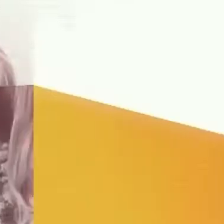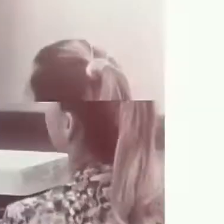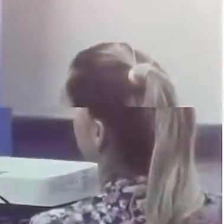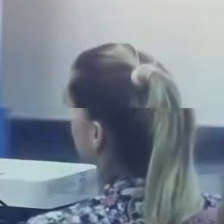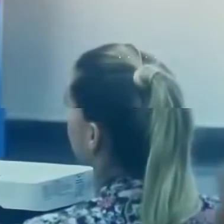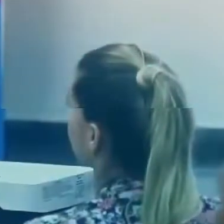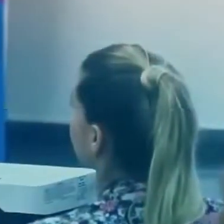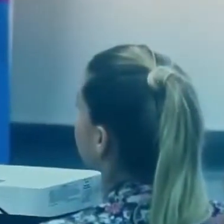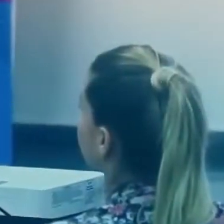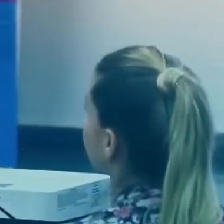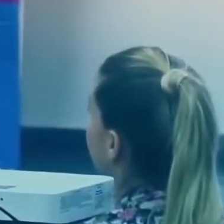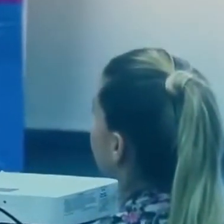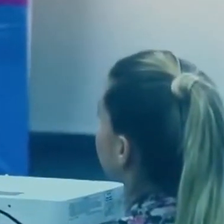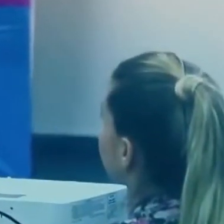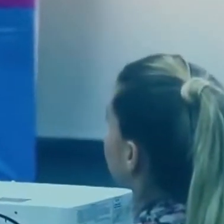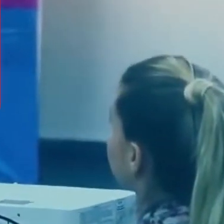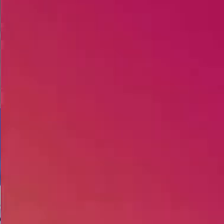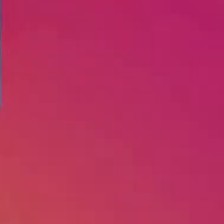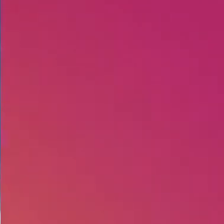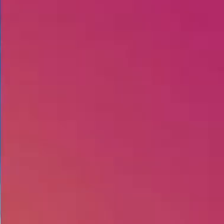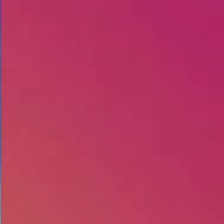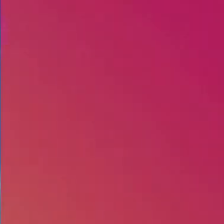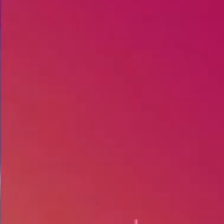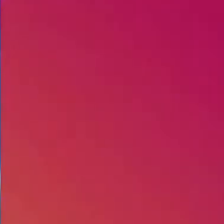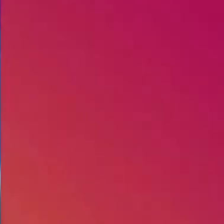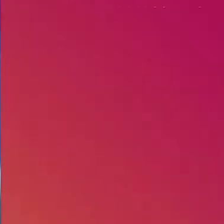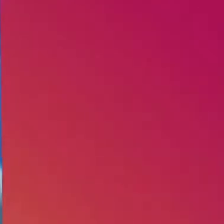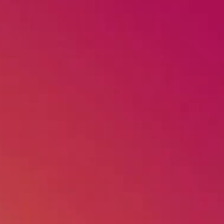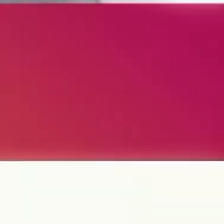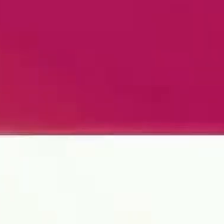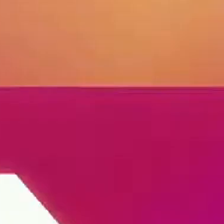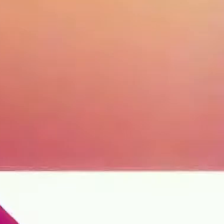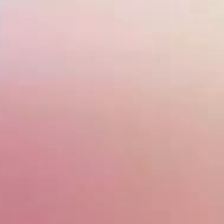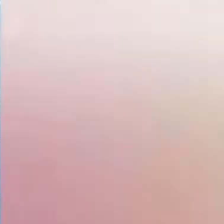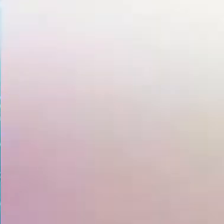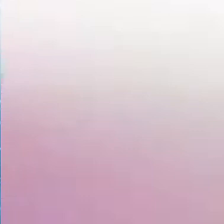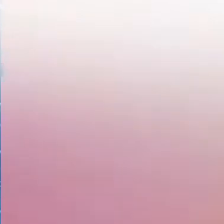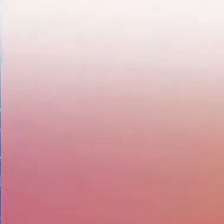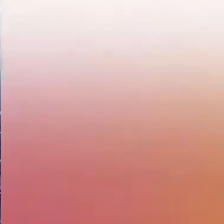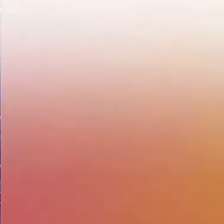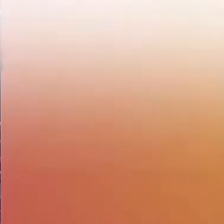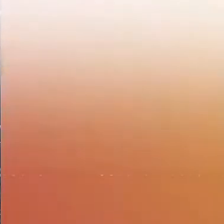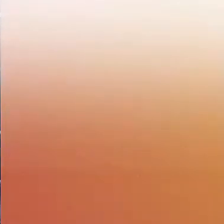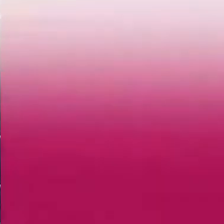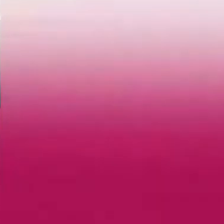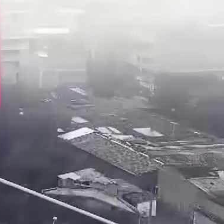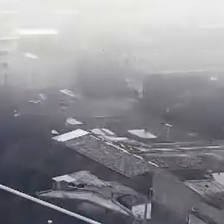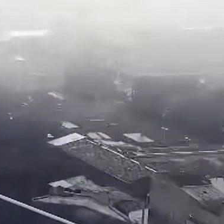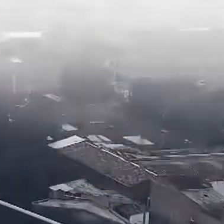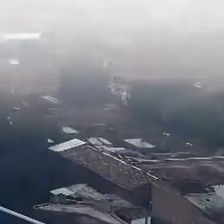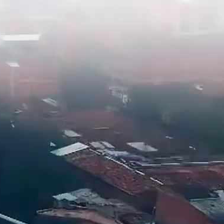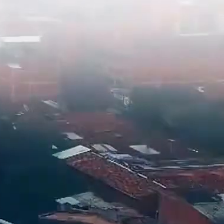Juntos sumamos por Envigado, siempre unidos, siempre unidos. Es